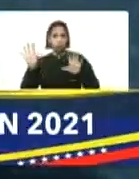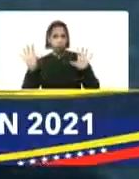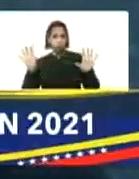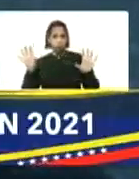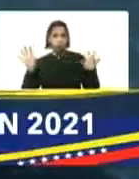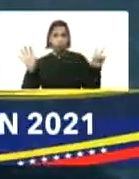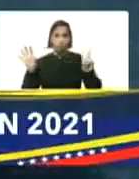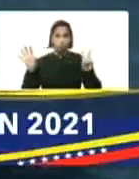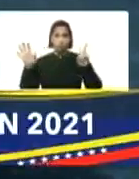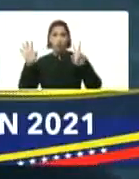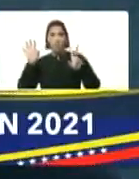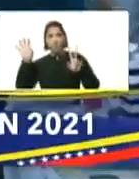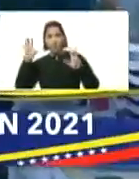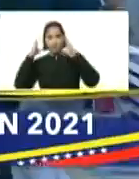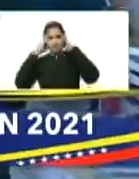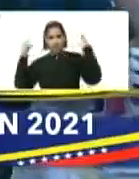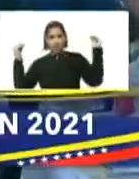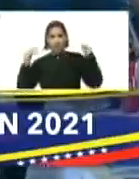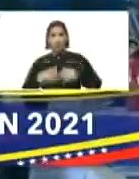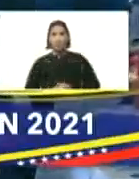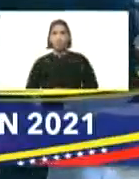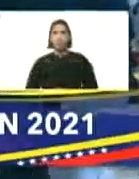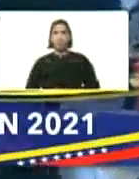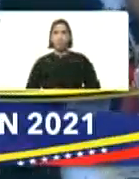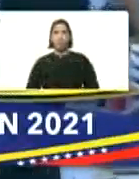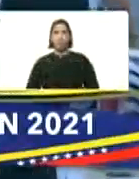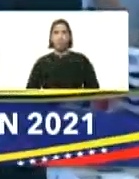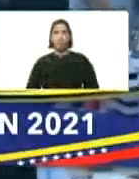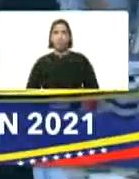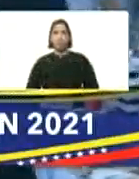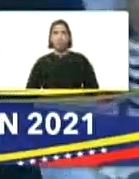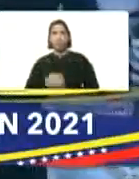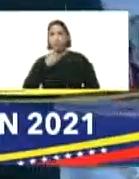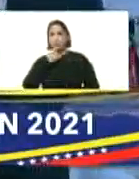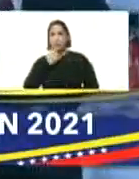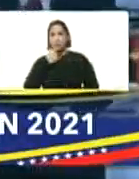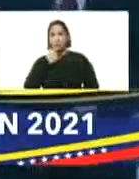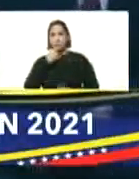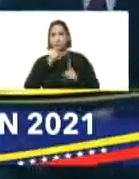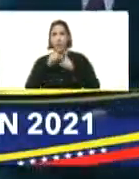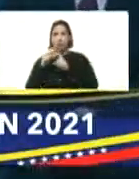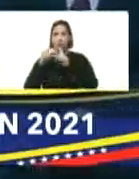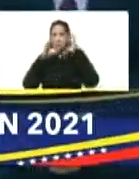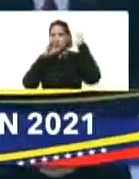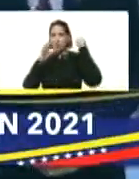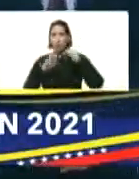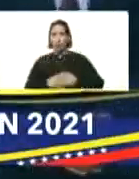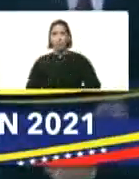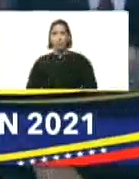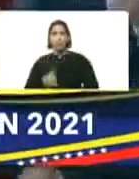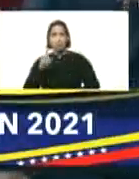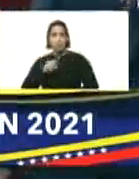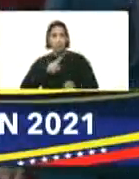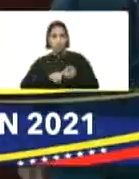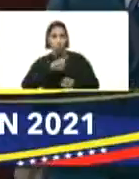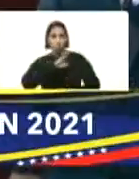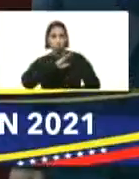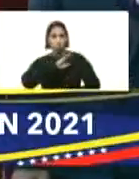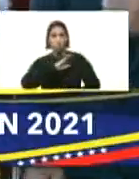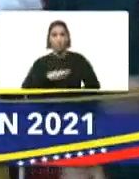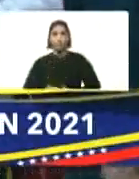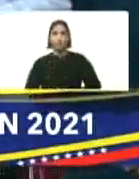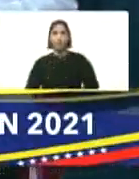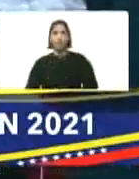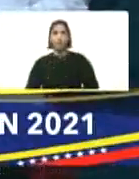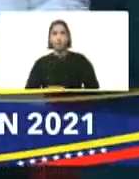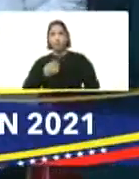y Vietnam. Sí. Correcto, muy bellas las palabras del embajador. Bueno, por aquí está Cilia, también mi esposa. Está